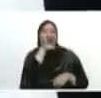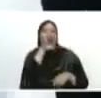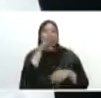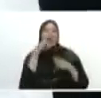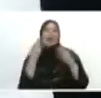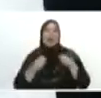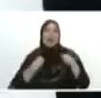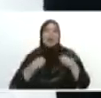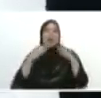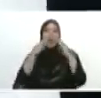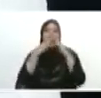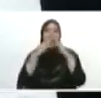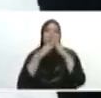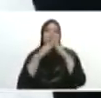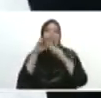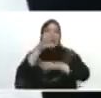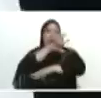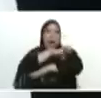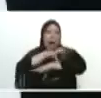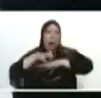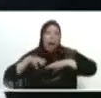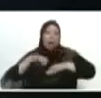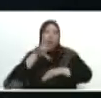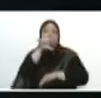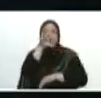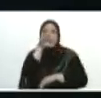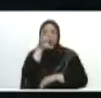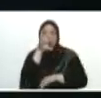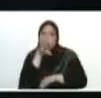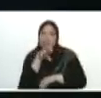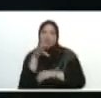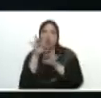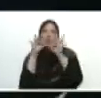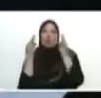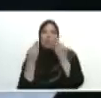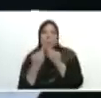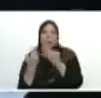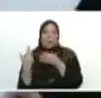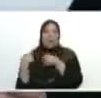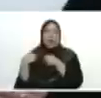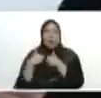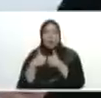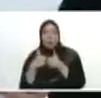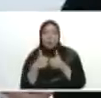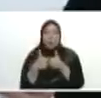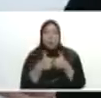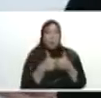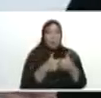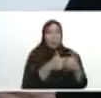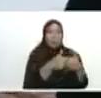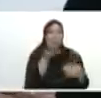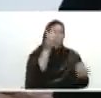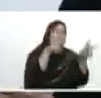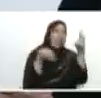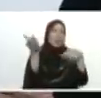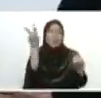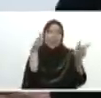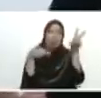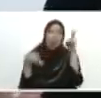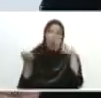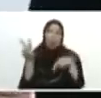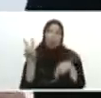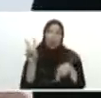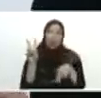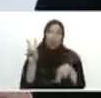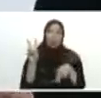que usted lleve su gatico su Gatica su perrito Ah para que usted lleve sus mascotas además tendrá un parque